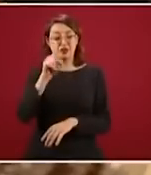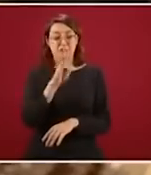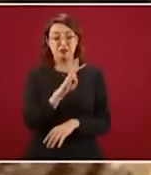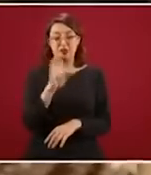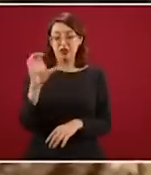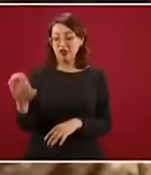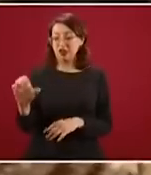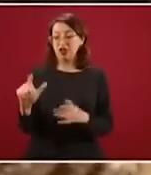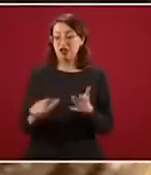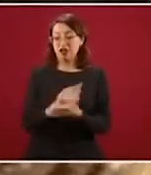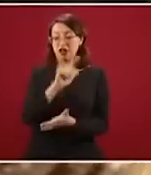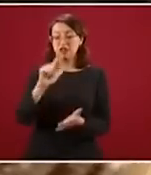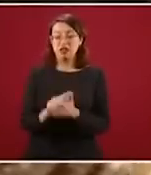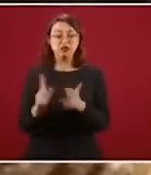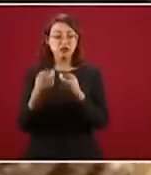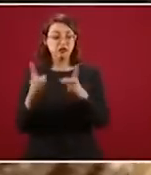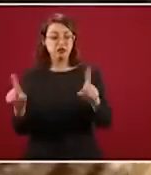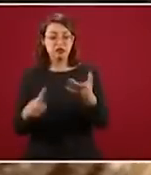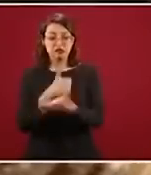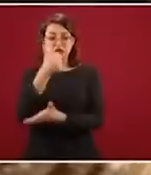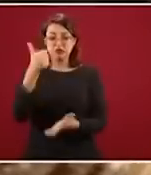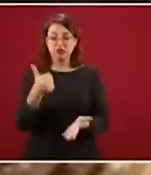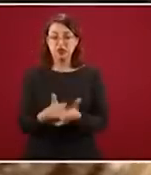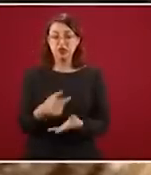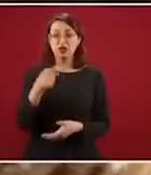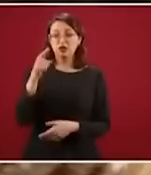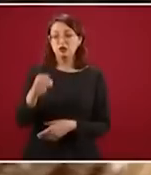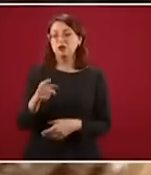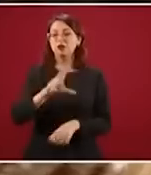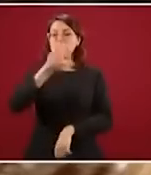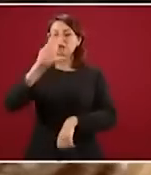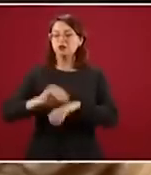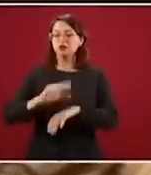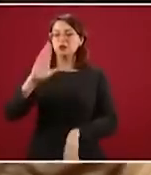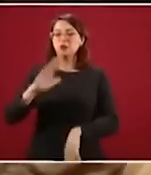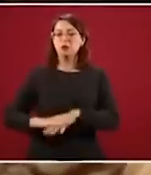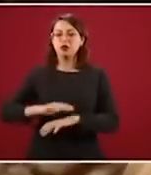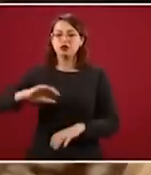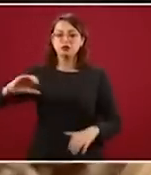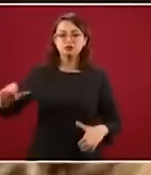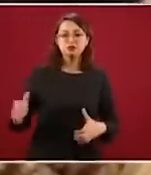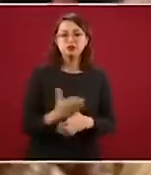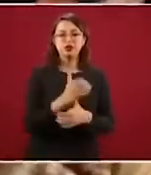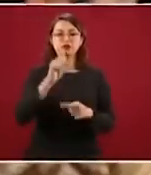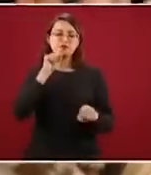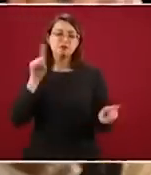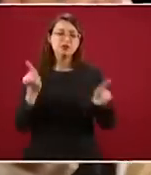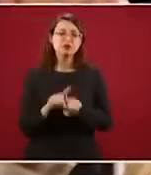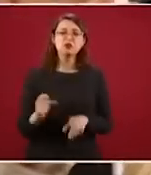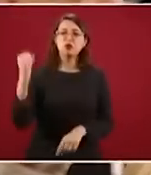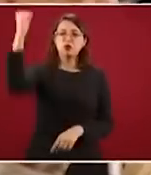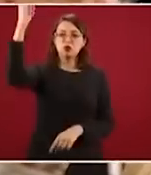Urbano para poder instalar más casinos. Ya en Baja California hay 41 casinos